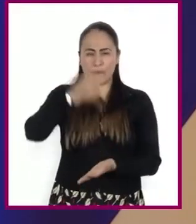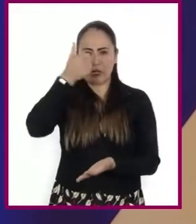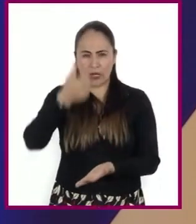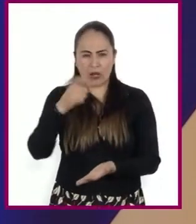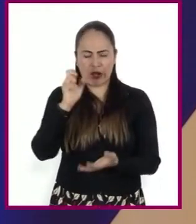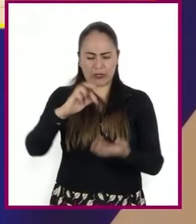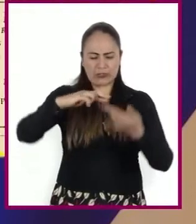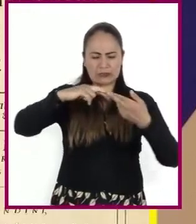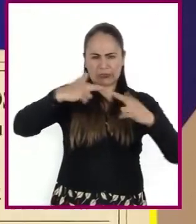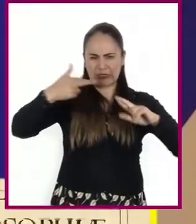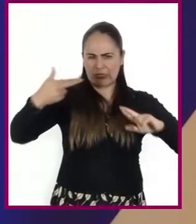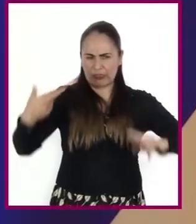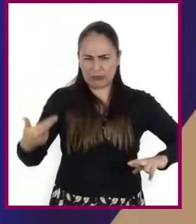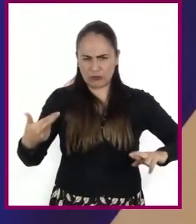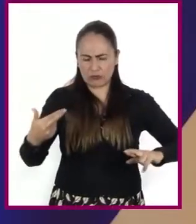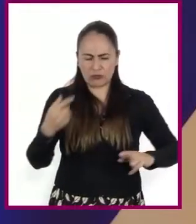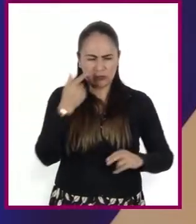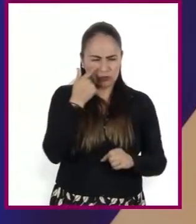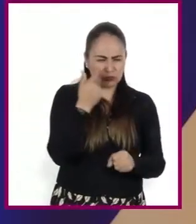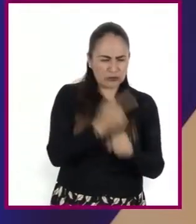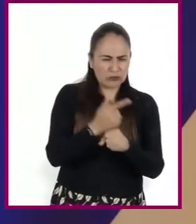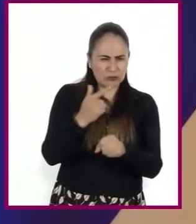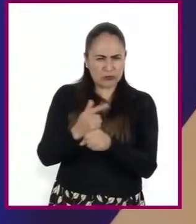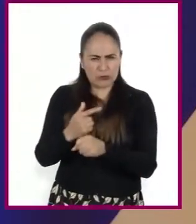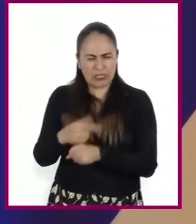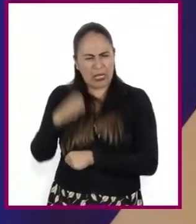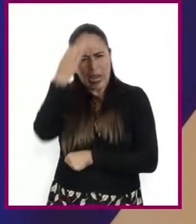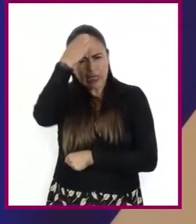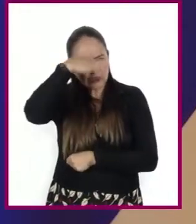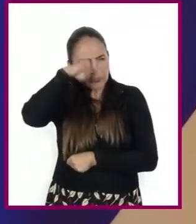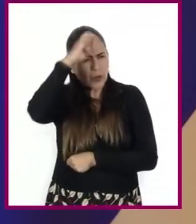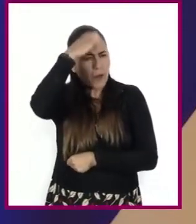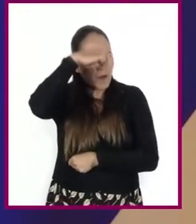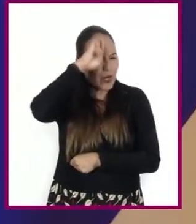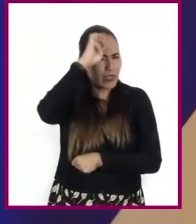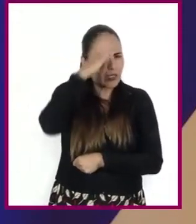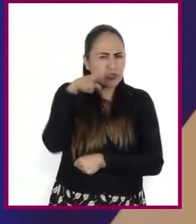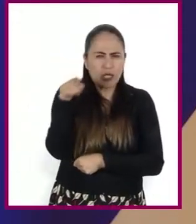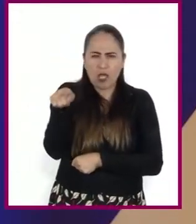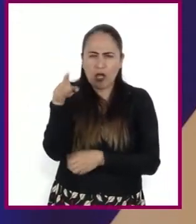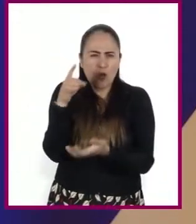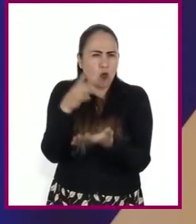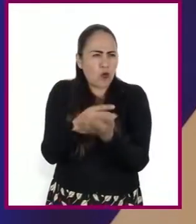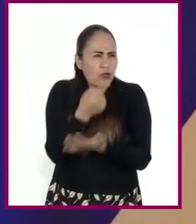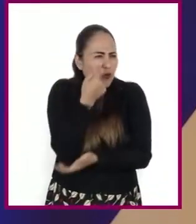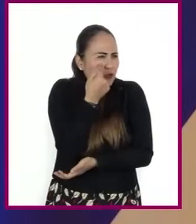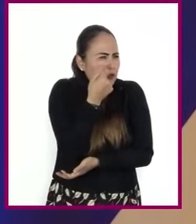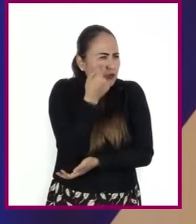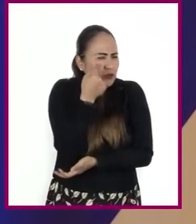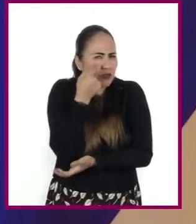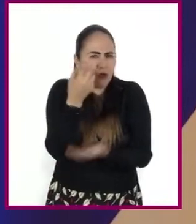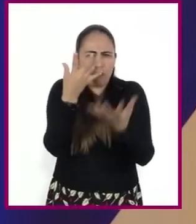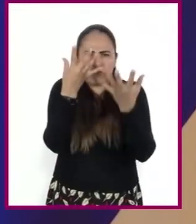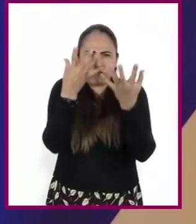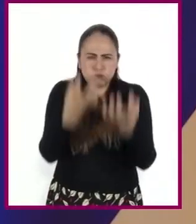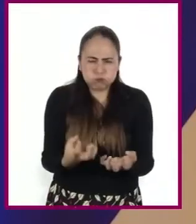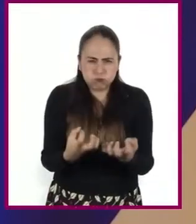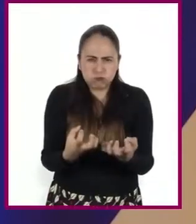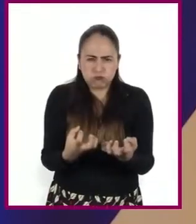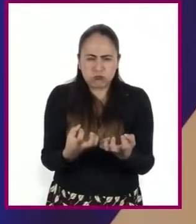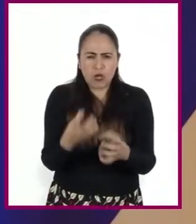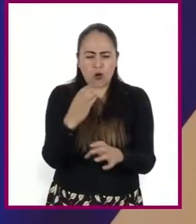relación proporcional deducida empíricamente de la observación de la fuerza con la que se atraen